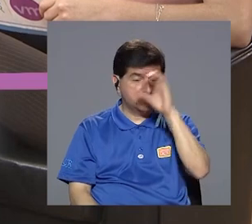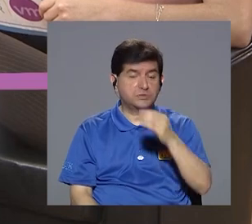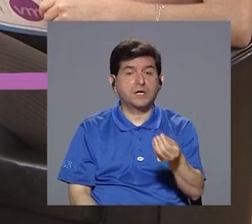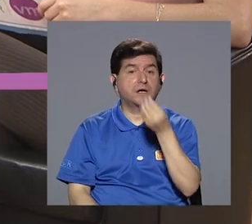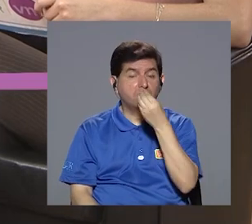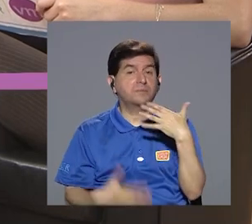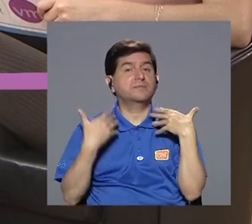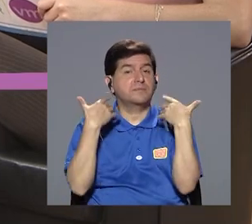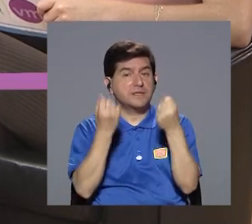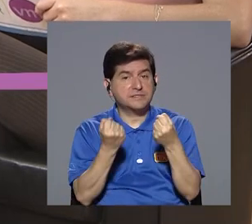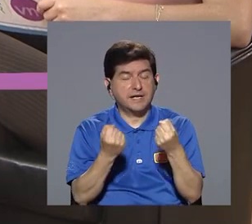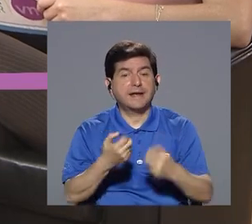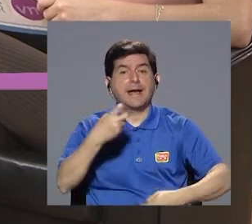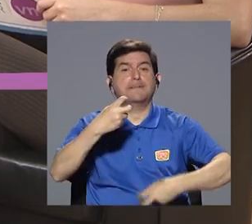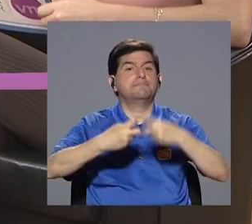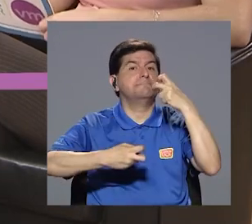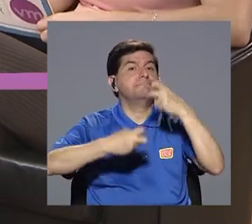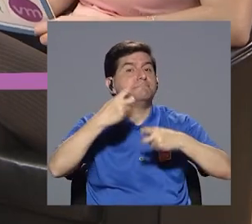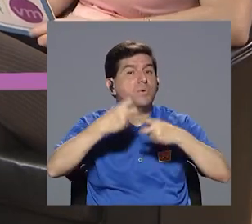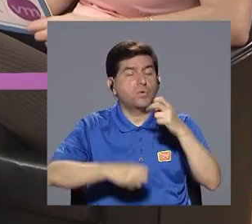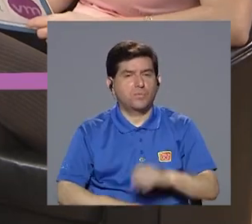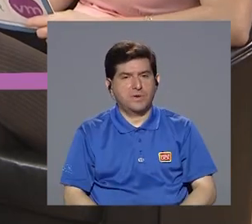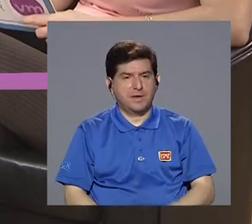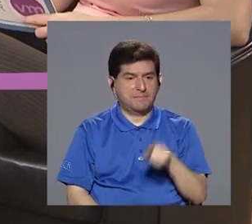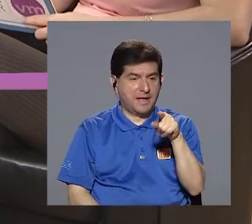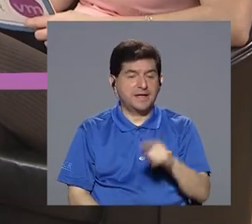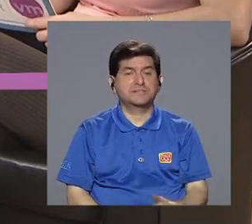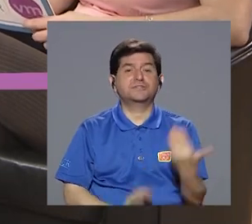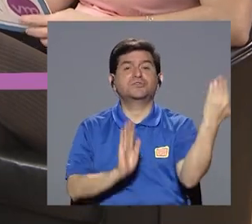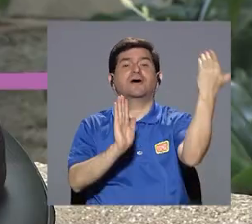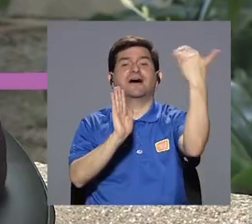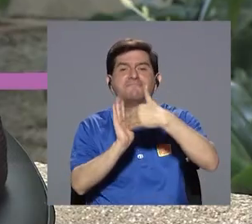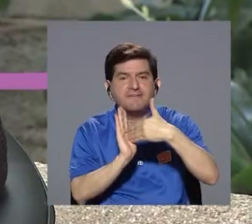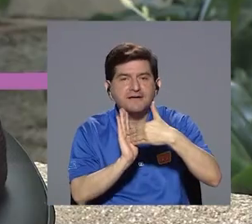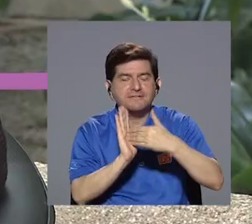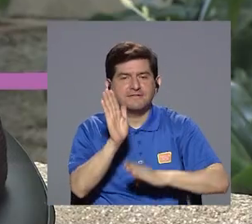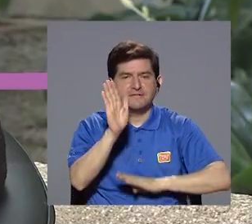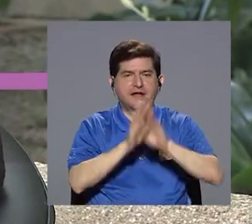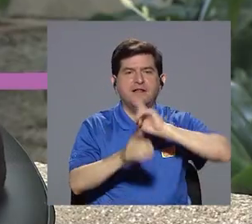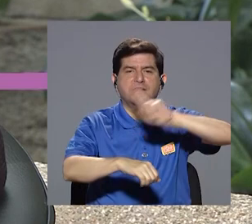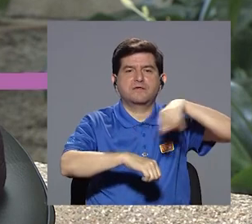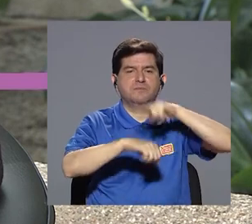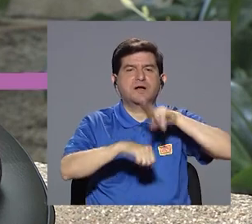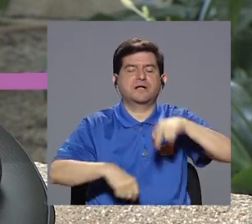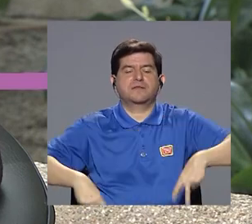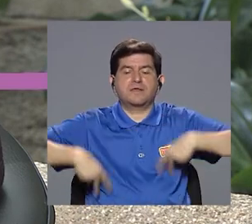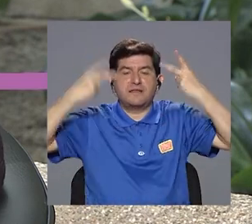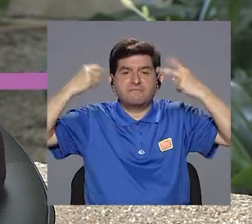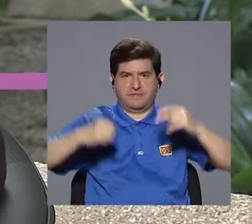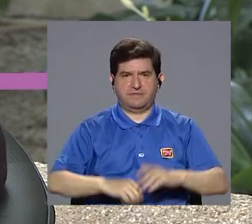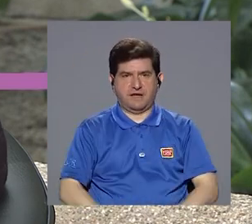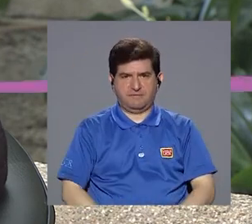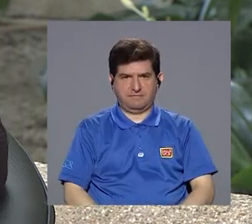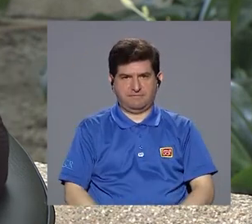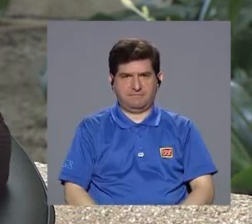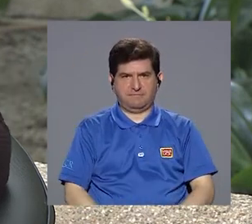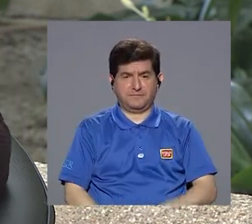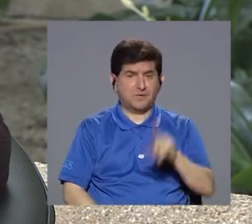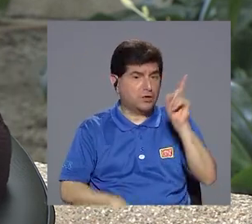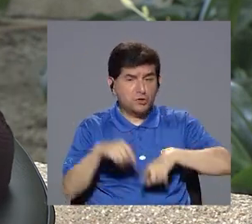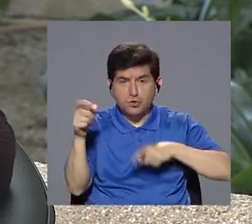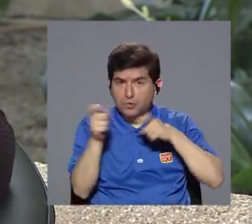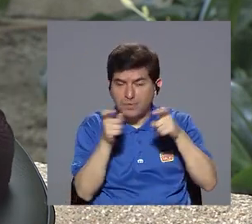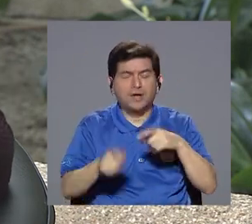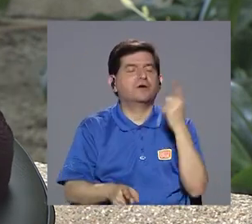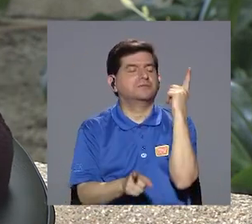busque alimentación sana. El problema es cuando esto interfiere en el desarrollo normal de tu vida, Sí, cuando cuando ya uno no esto lo puede